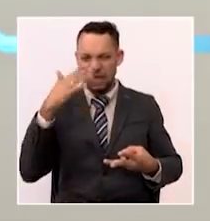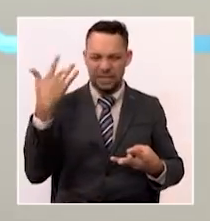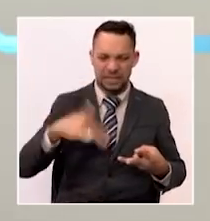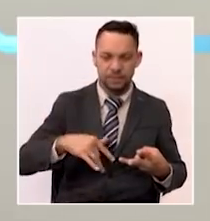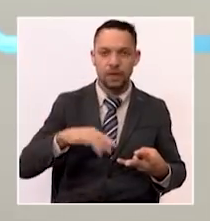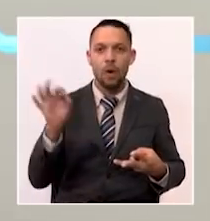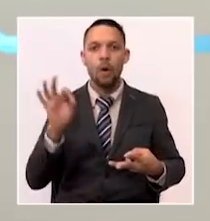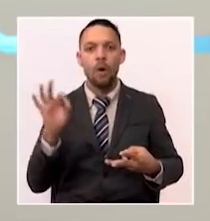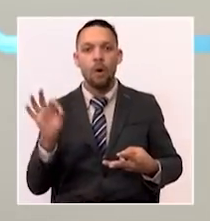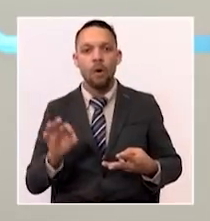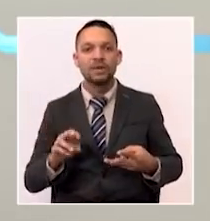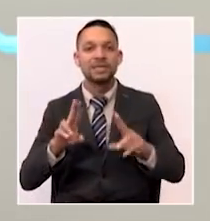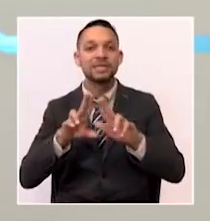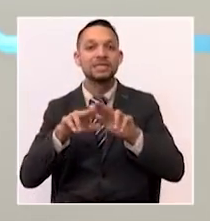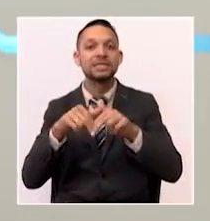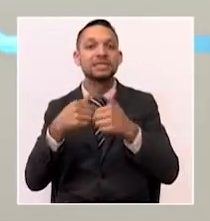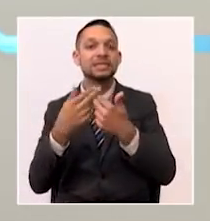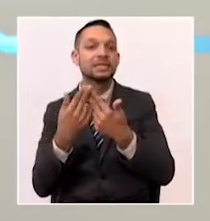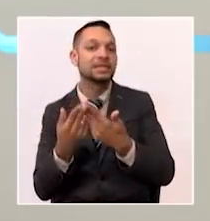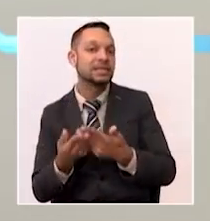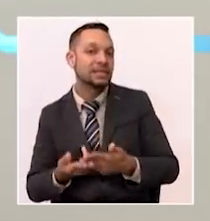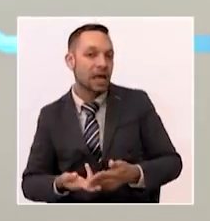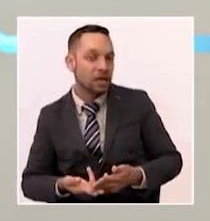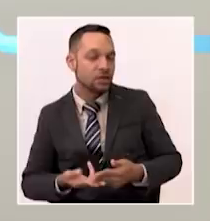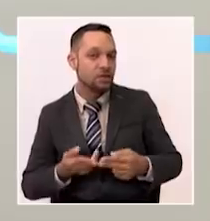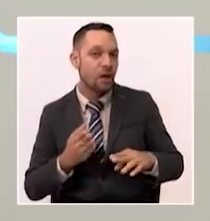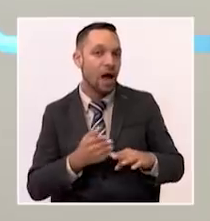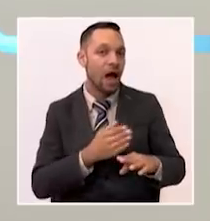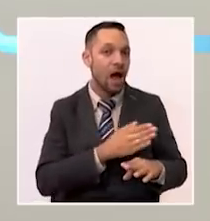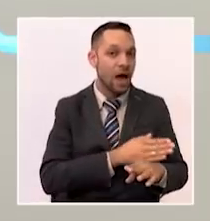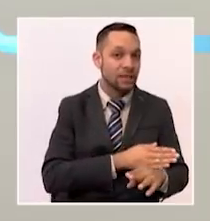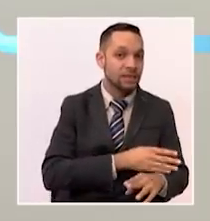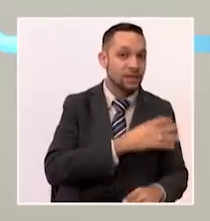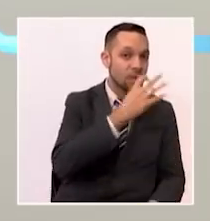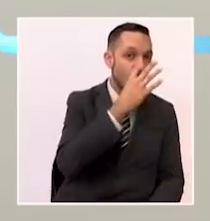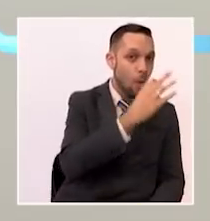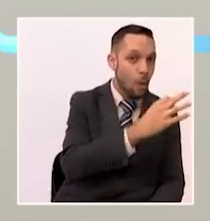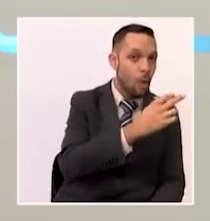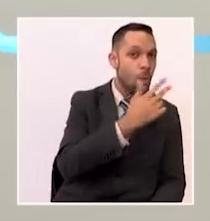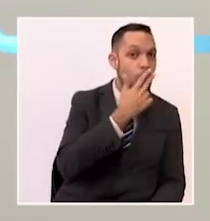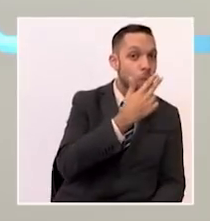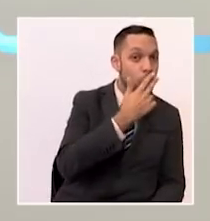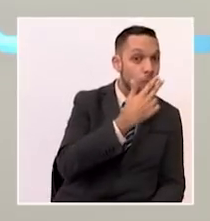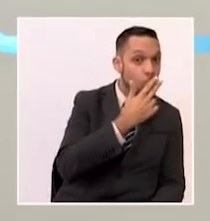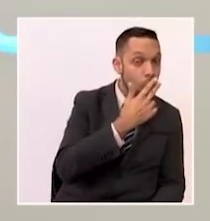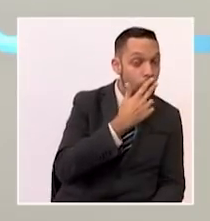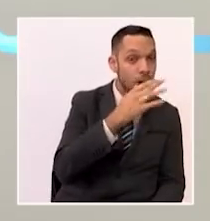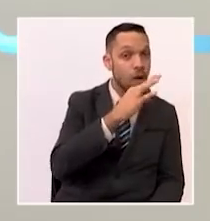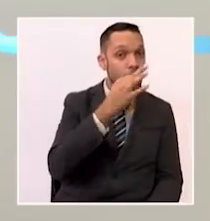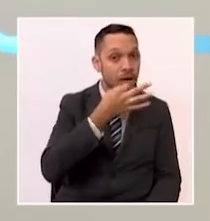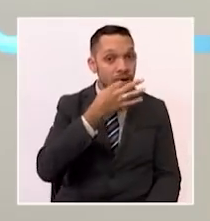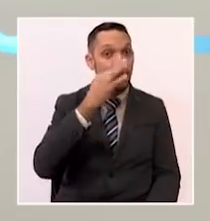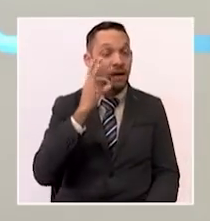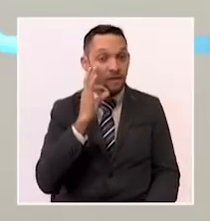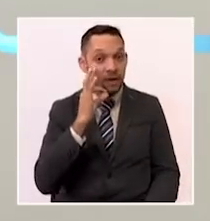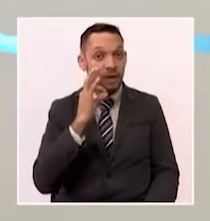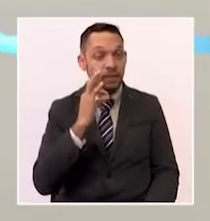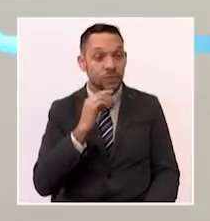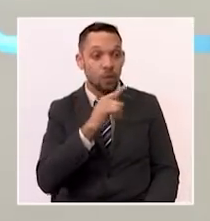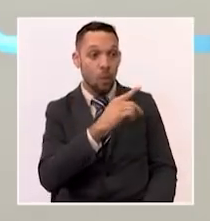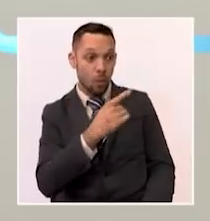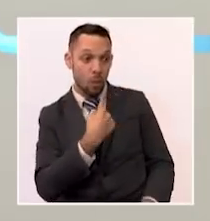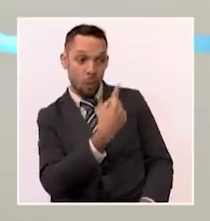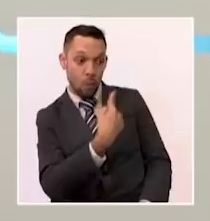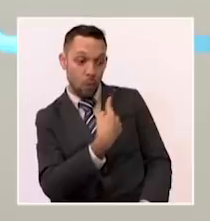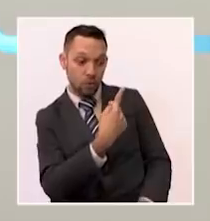tengo relaciones sexuales, ha consumido muchos picantes, fuma mucho o toma mucho café, cuando yo tengo la relación sexual y tengo contacto